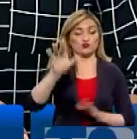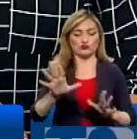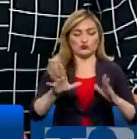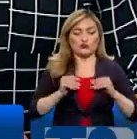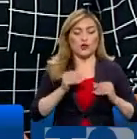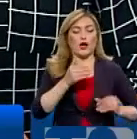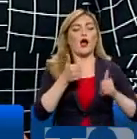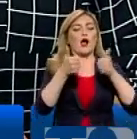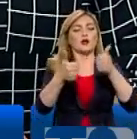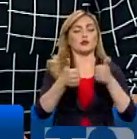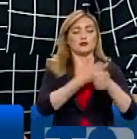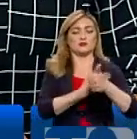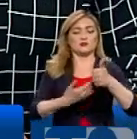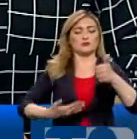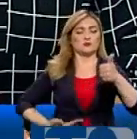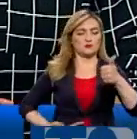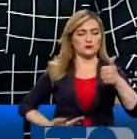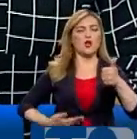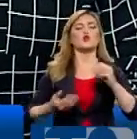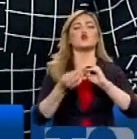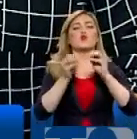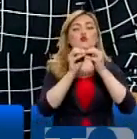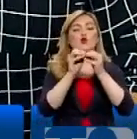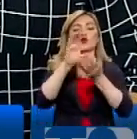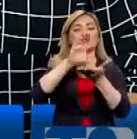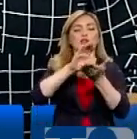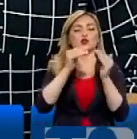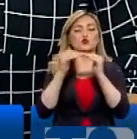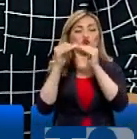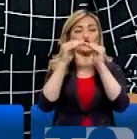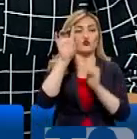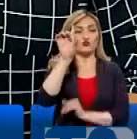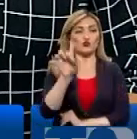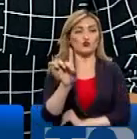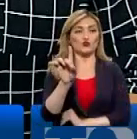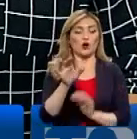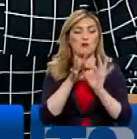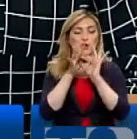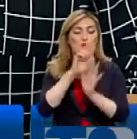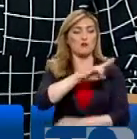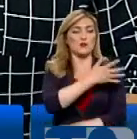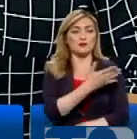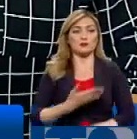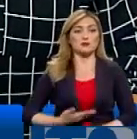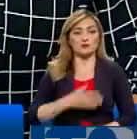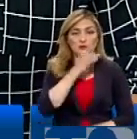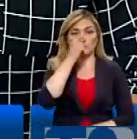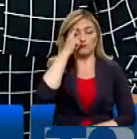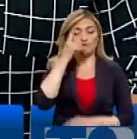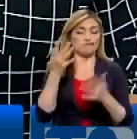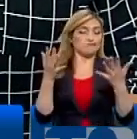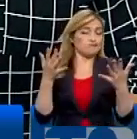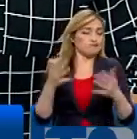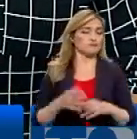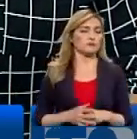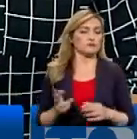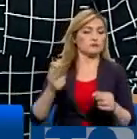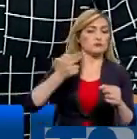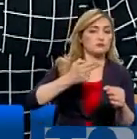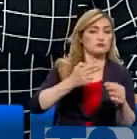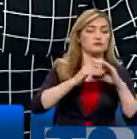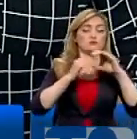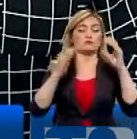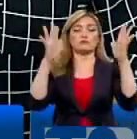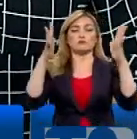presidencia de la República por el Movimiento Centro Democrático. No así su anunciado compañero de fórmula, Rafael Correa, quien no acudió al